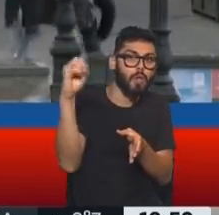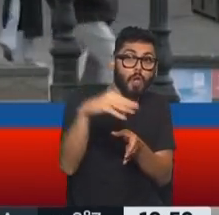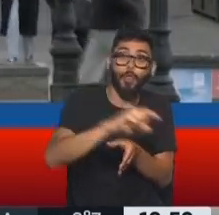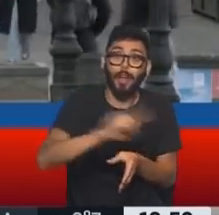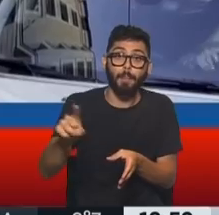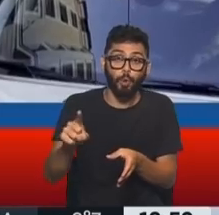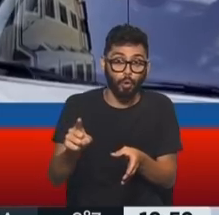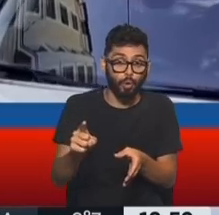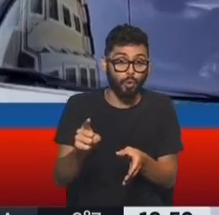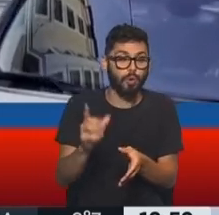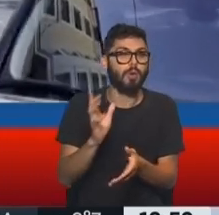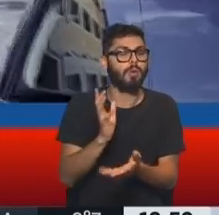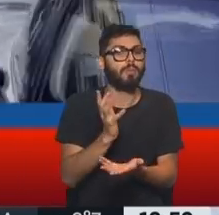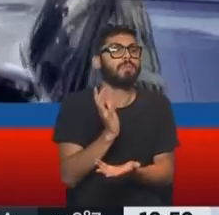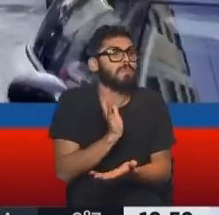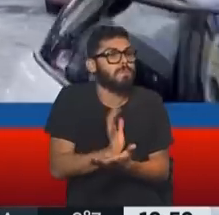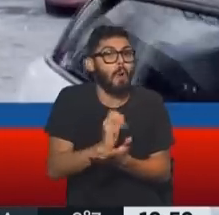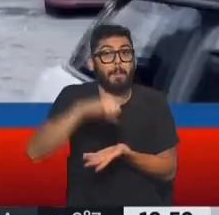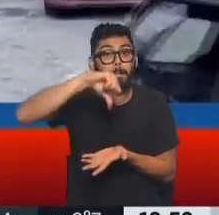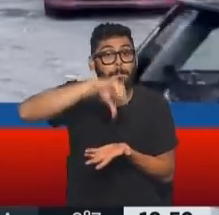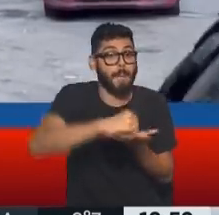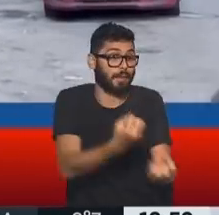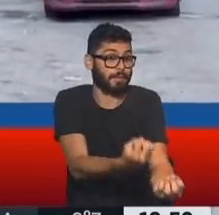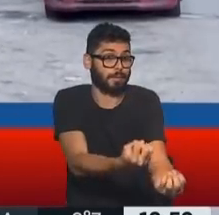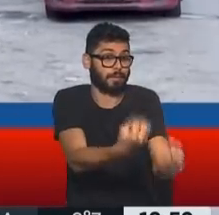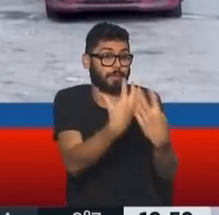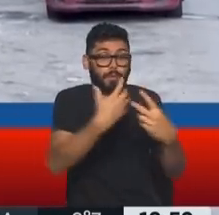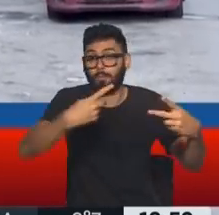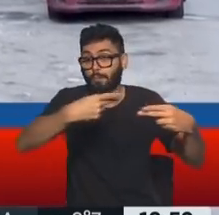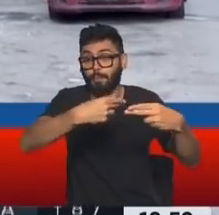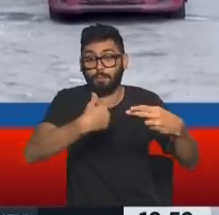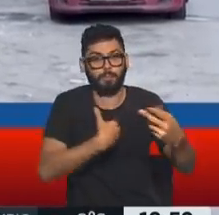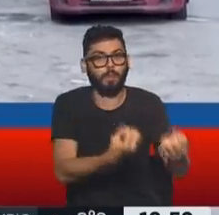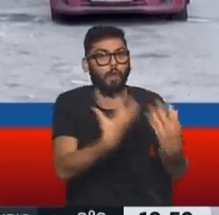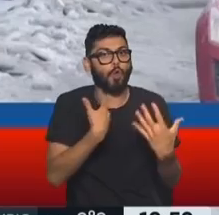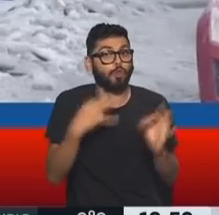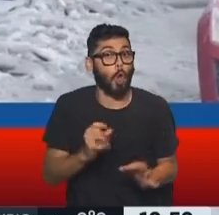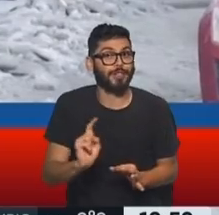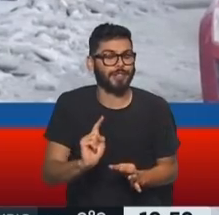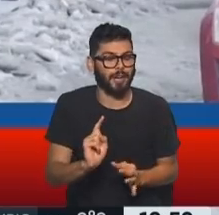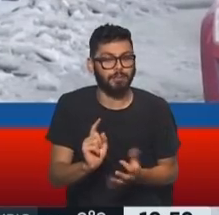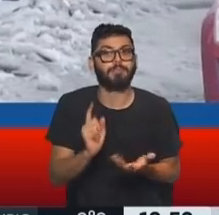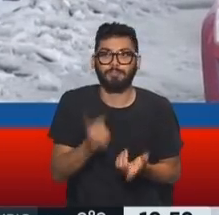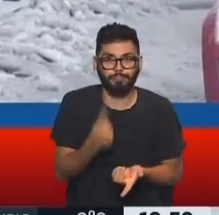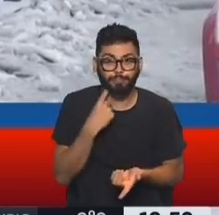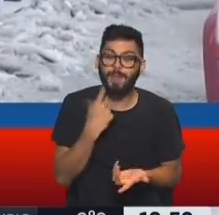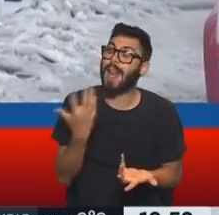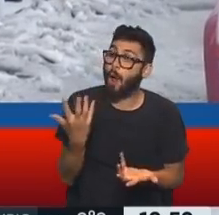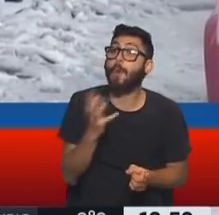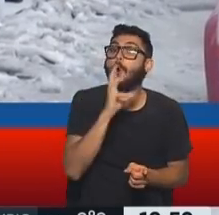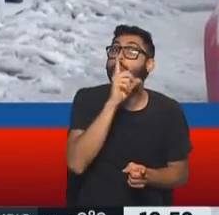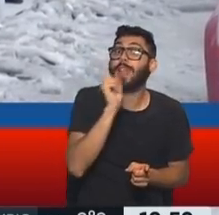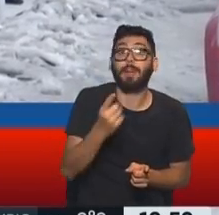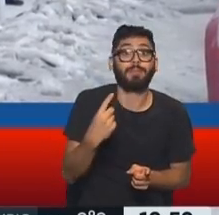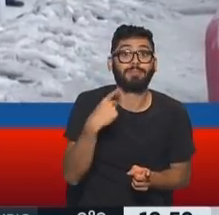también se perjudican los avances que en sanciones que hacen estas sanciones también se perjudican pero te dirán que sobre todo rusia porque es que inquiere